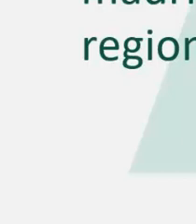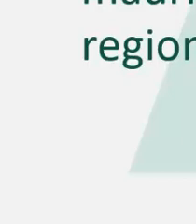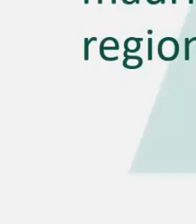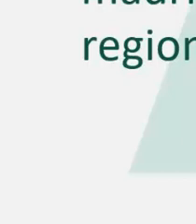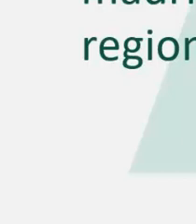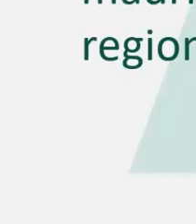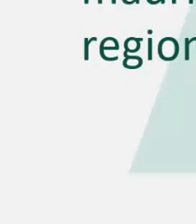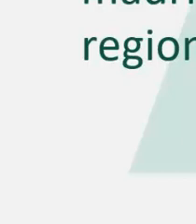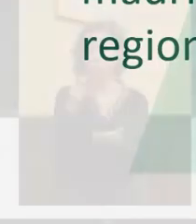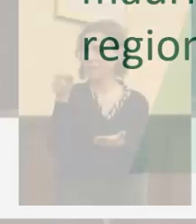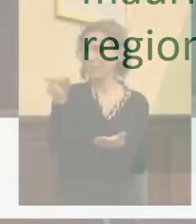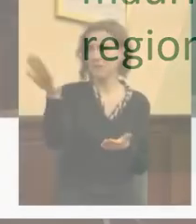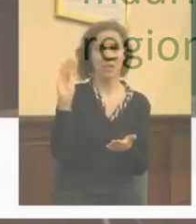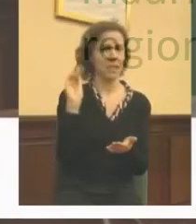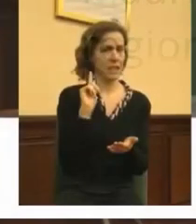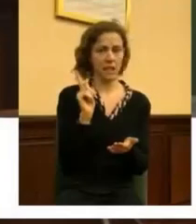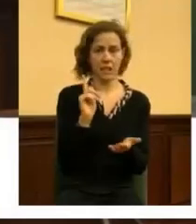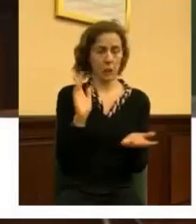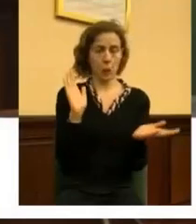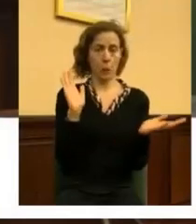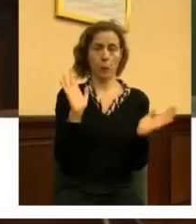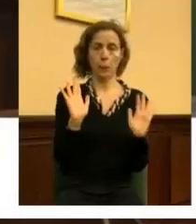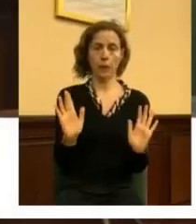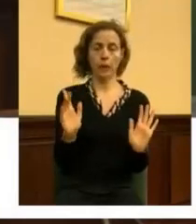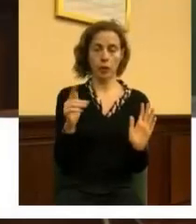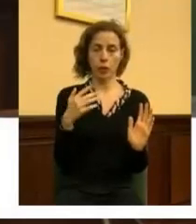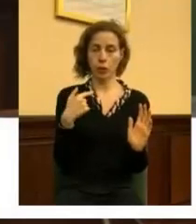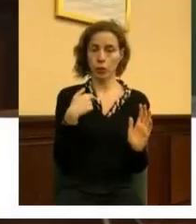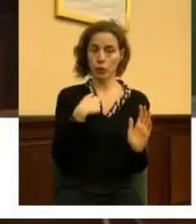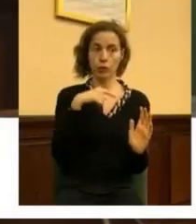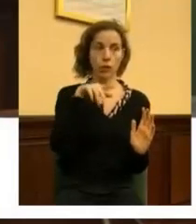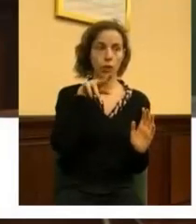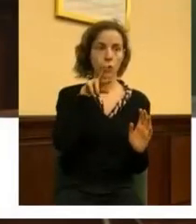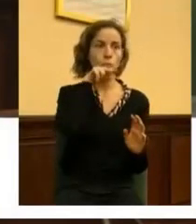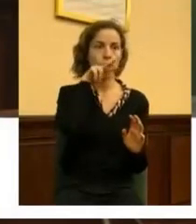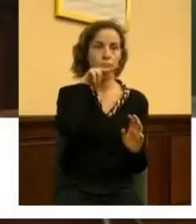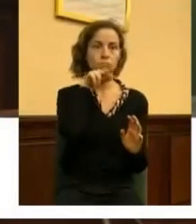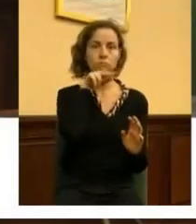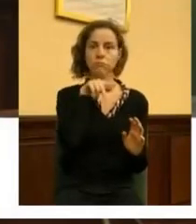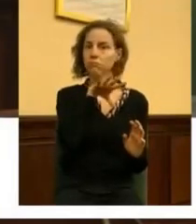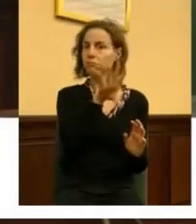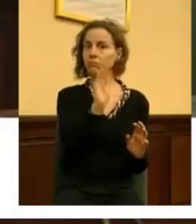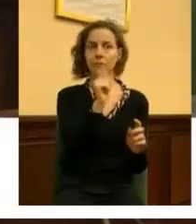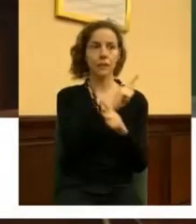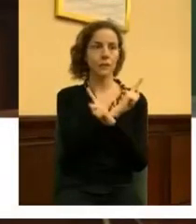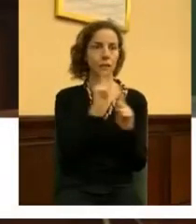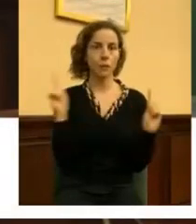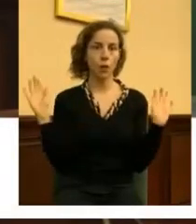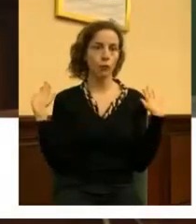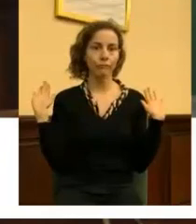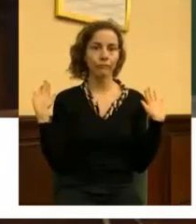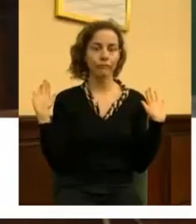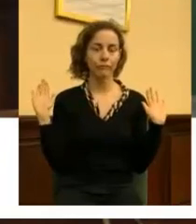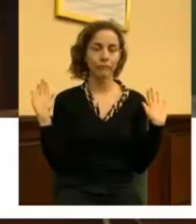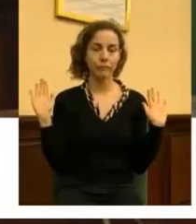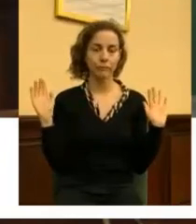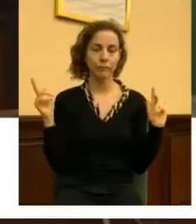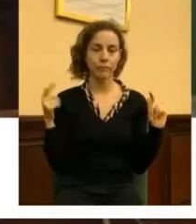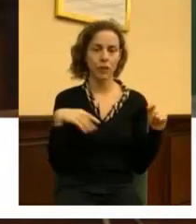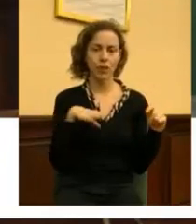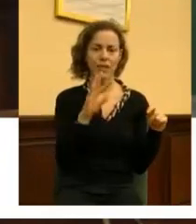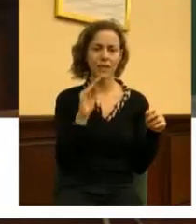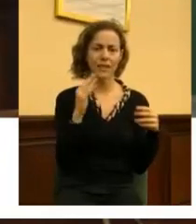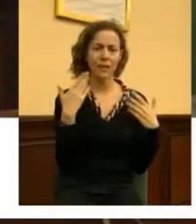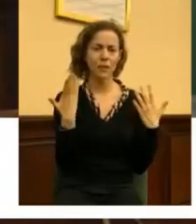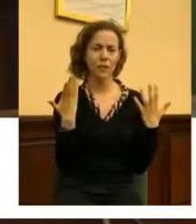esta moción, pero yo no he conseguido entender su intervención. Lo único que le he entendido